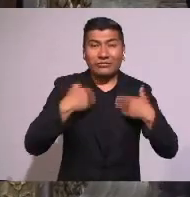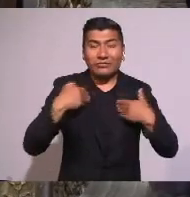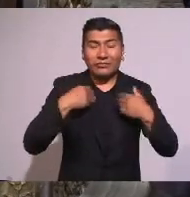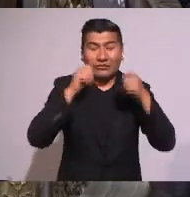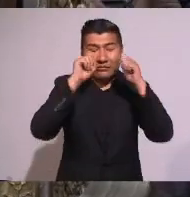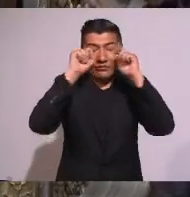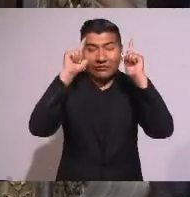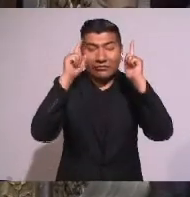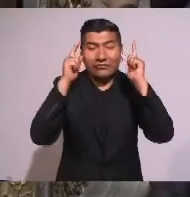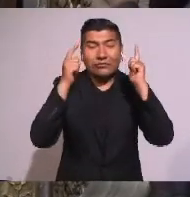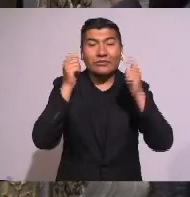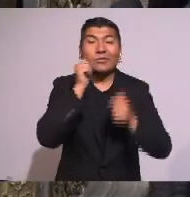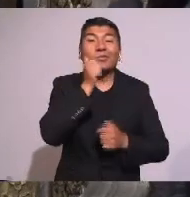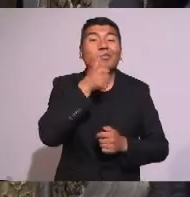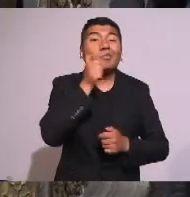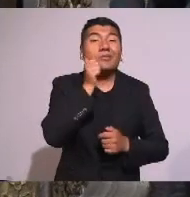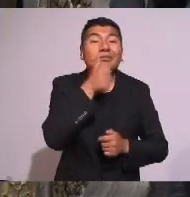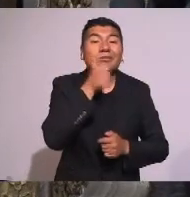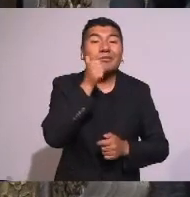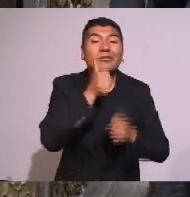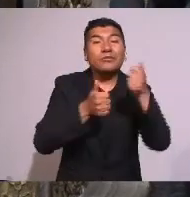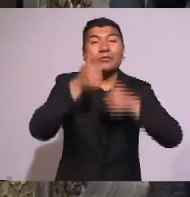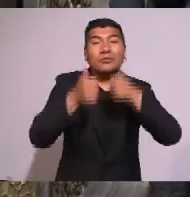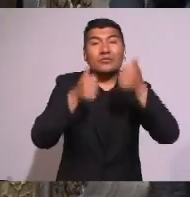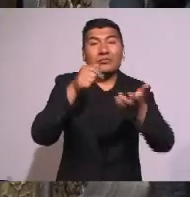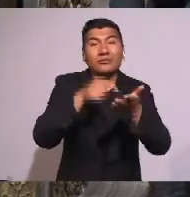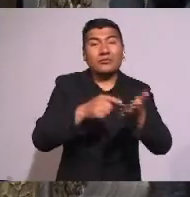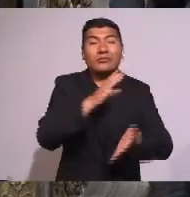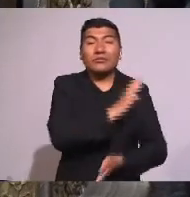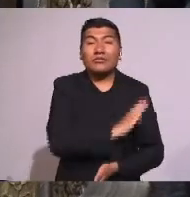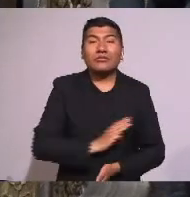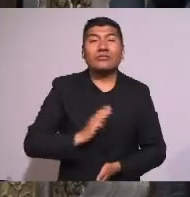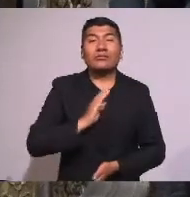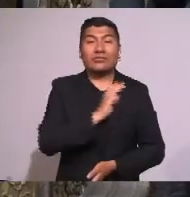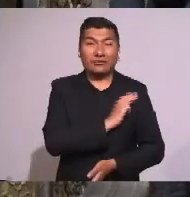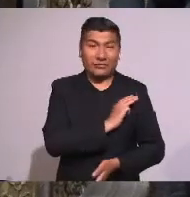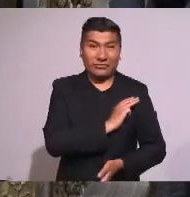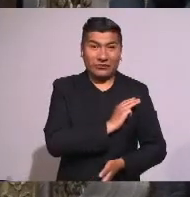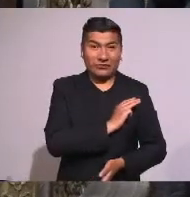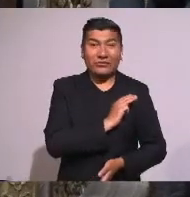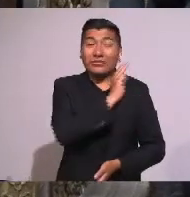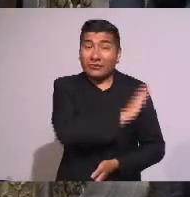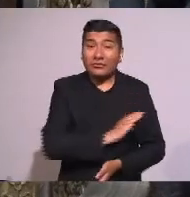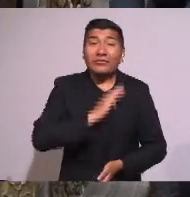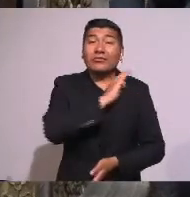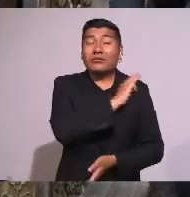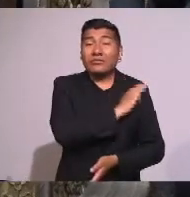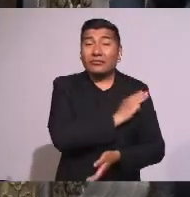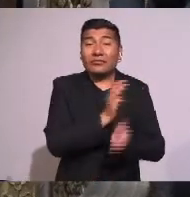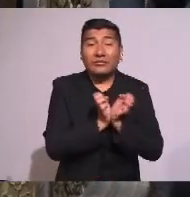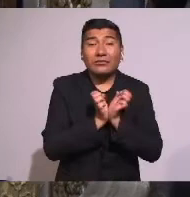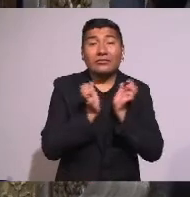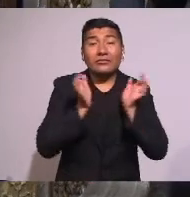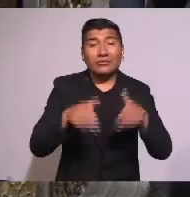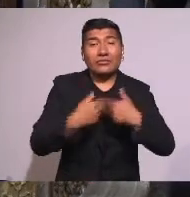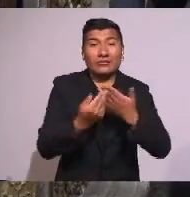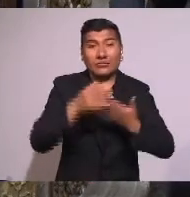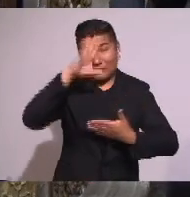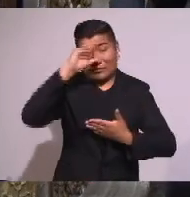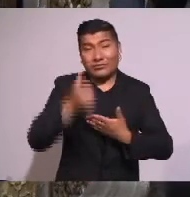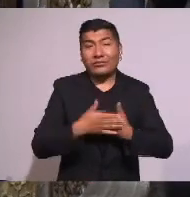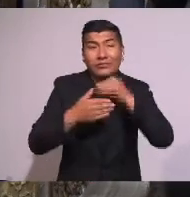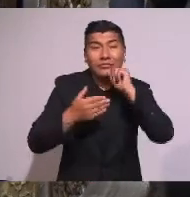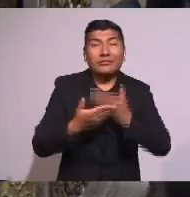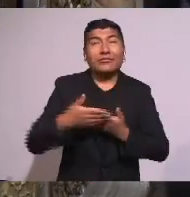descubrir en el día a día cuál es esa misión. La misión genérica, como hijos de Dios,